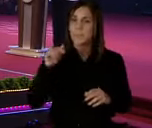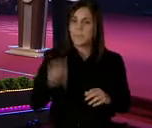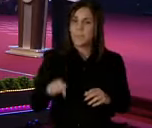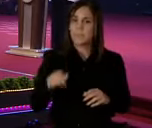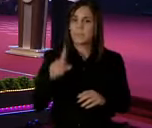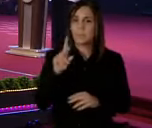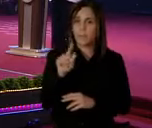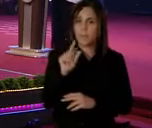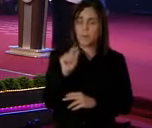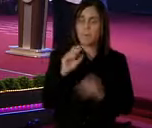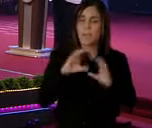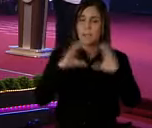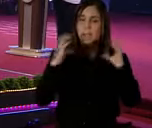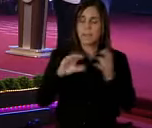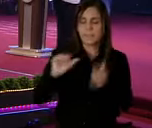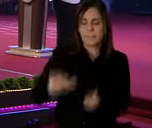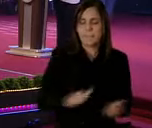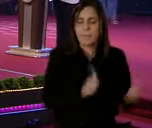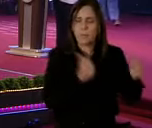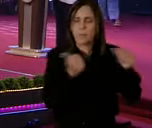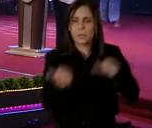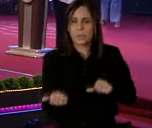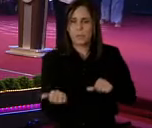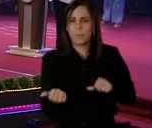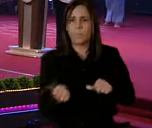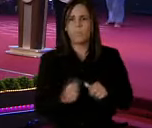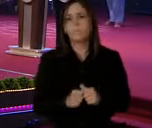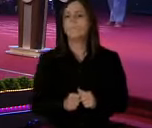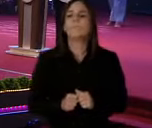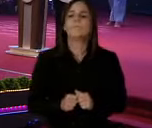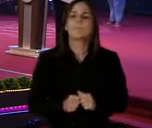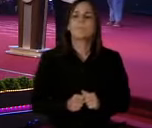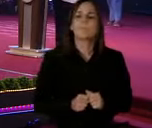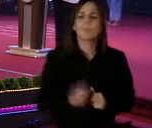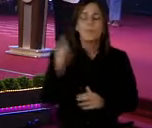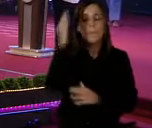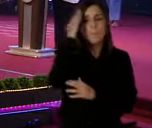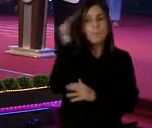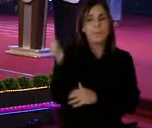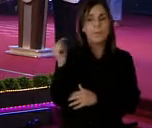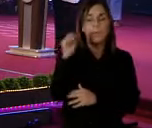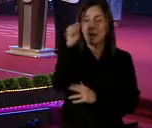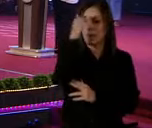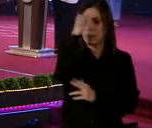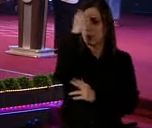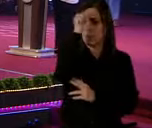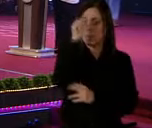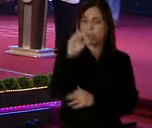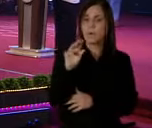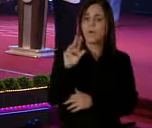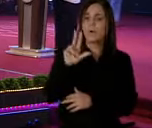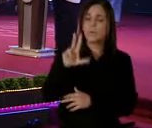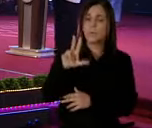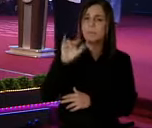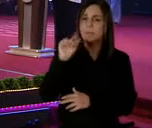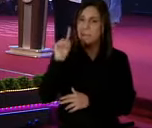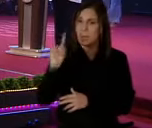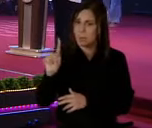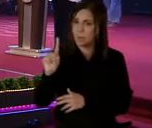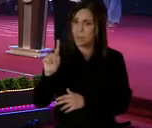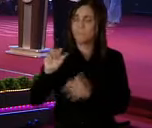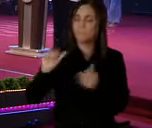clase de bautismo. Este jueves se va a dar la clase de bautismo porque el domingo 31 hay bautismo en la casa del